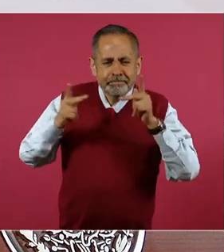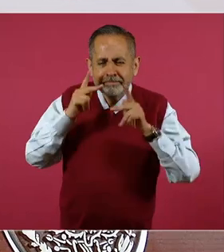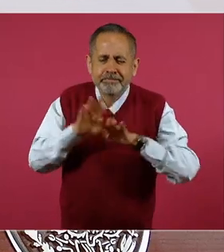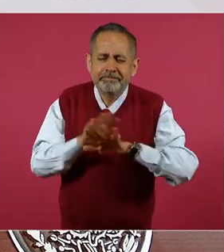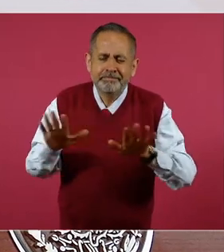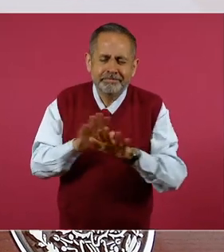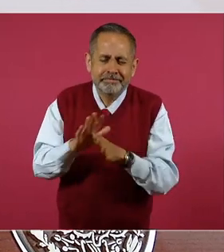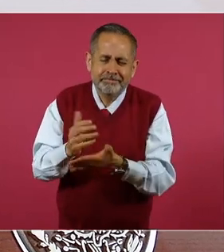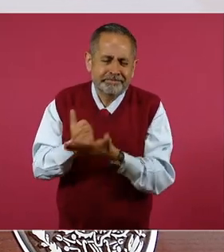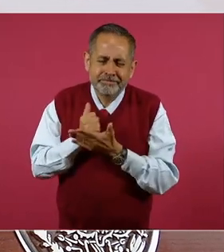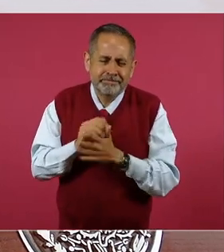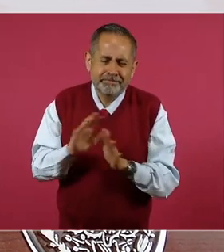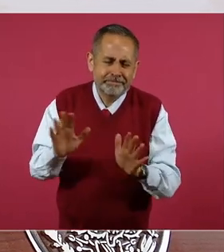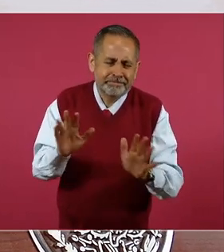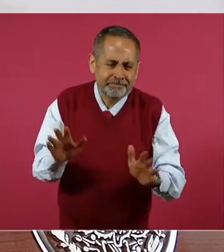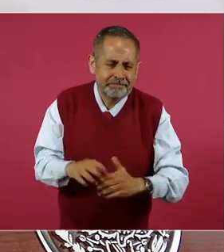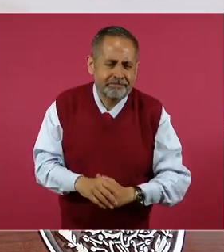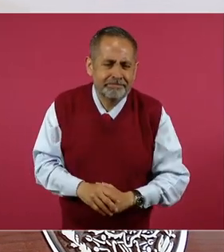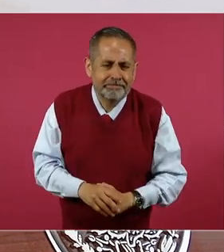si